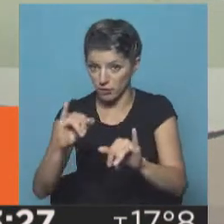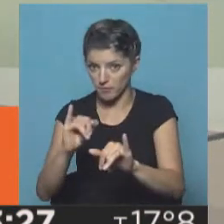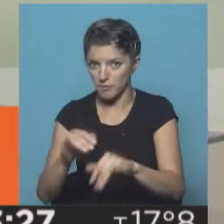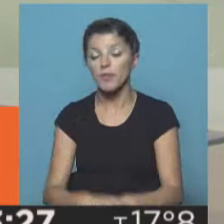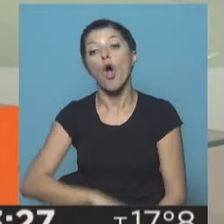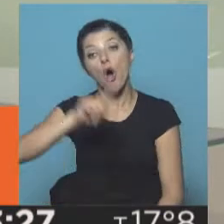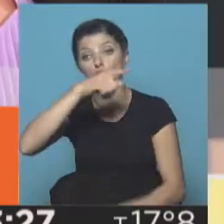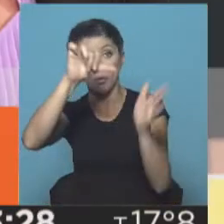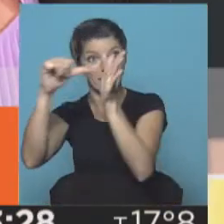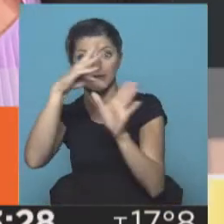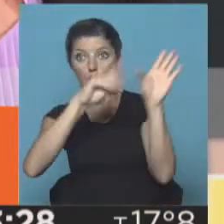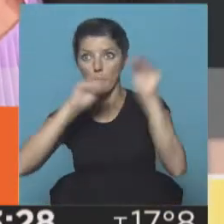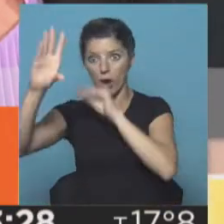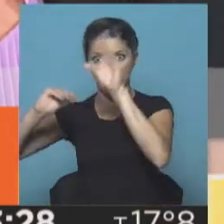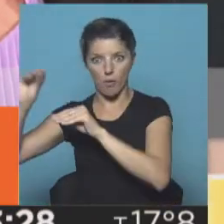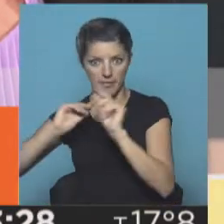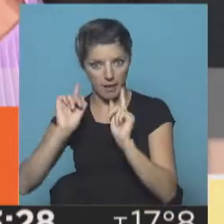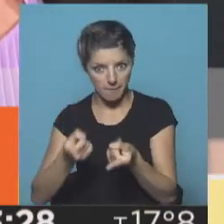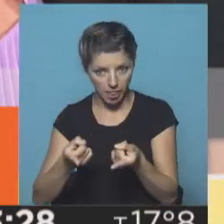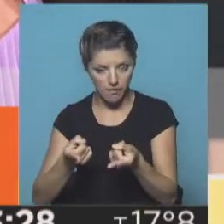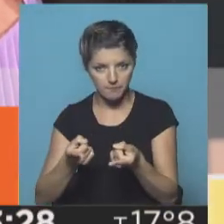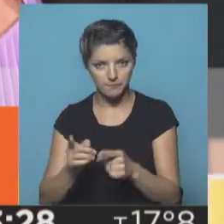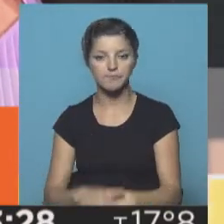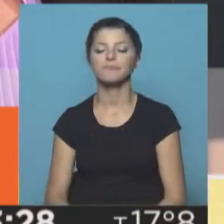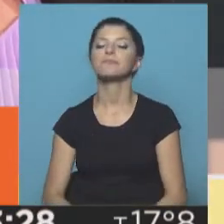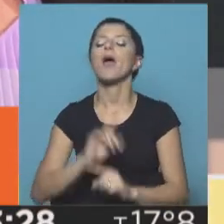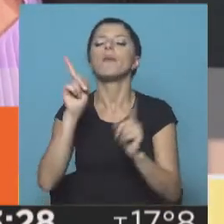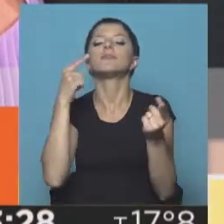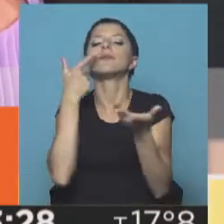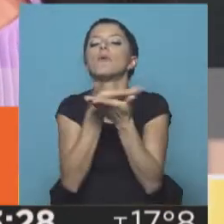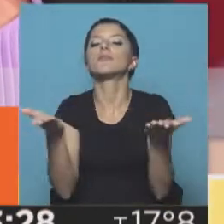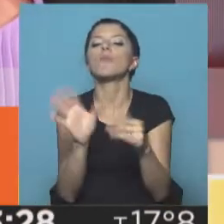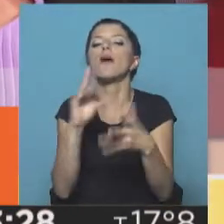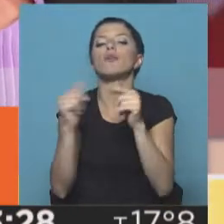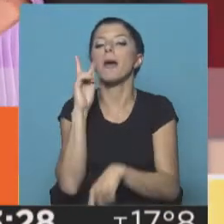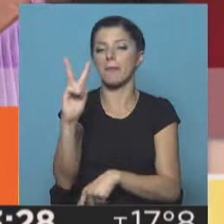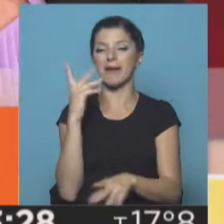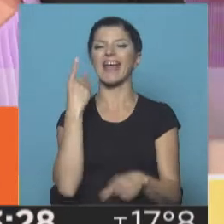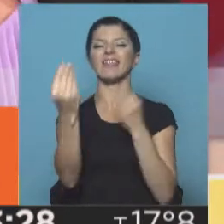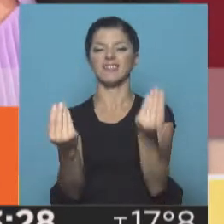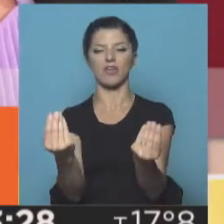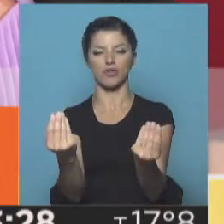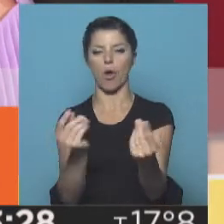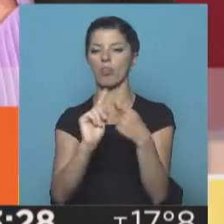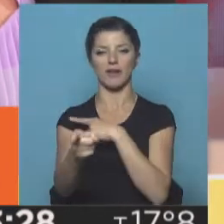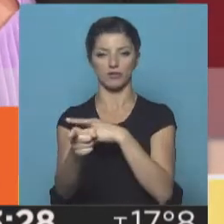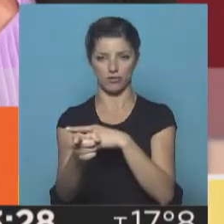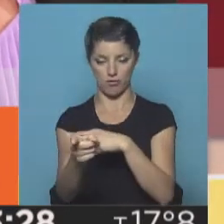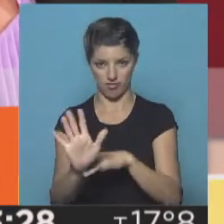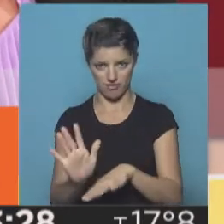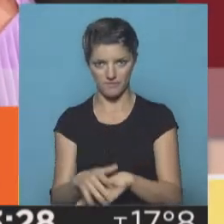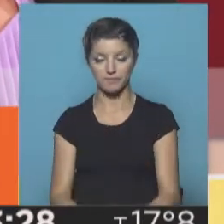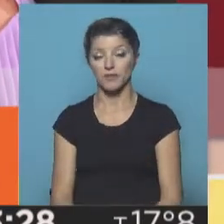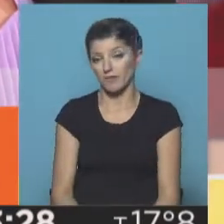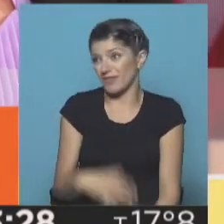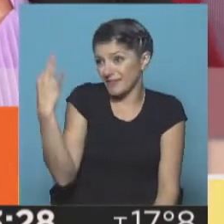otros países del mundo donde hay debate, muchas veces se presenta como una forma de ver a los candidatos al desnudo, como la realidad que te muestran los candidatos. Cuando en